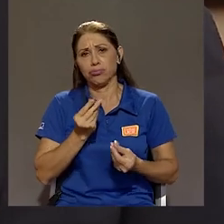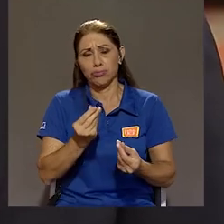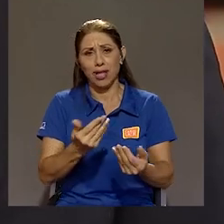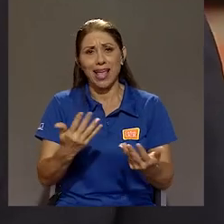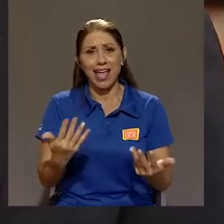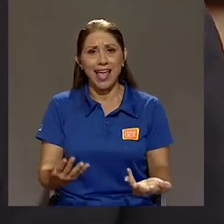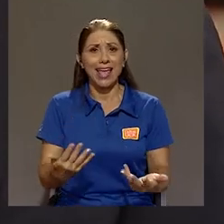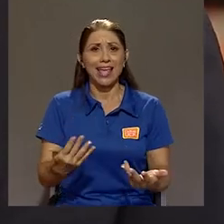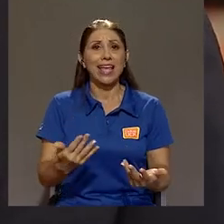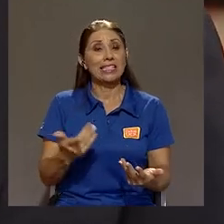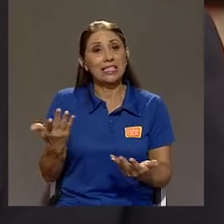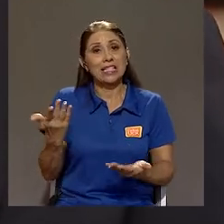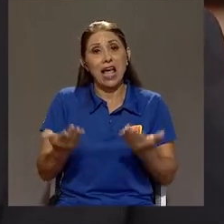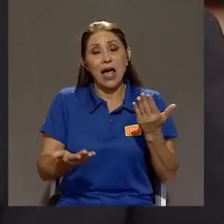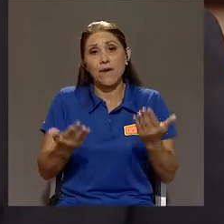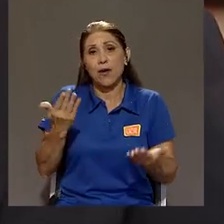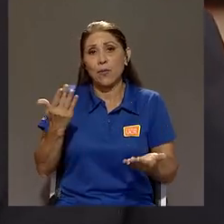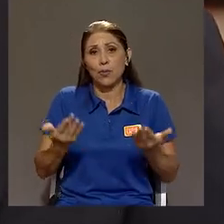estaba